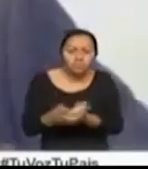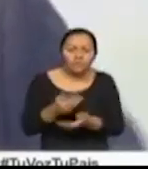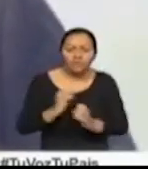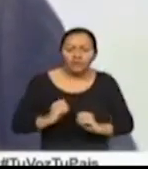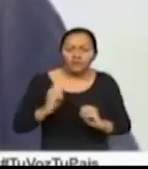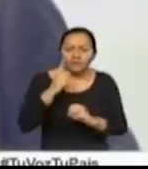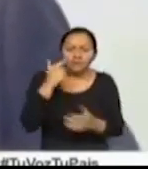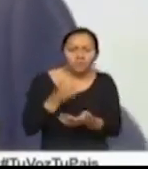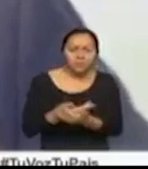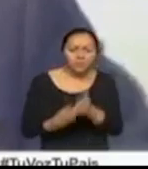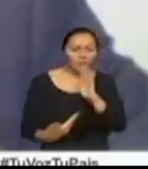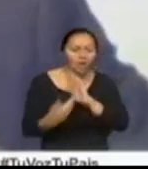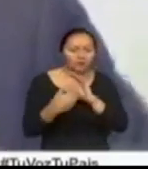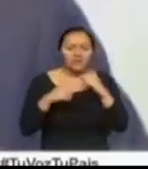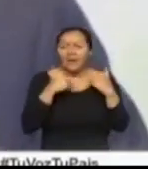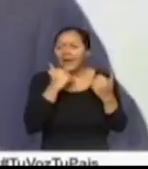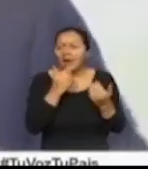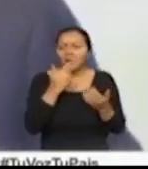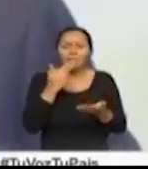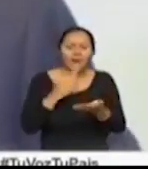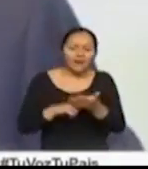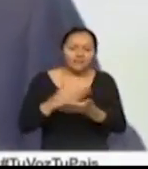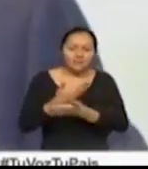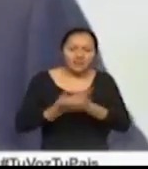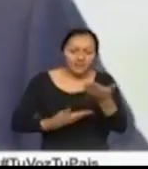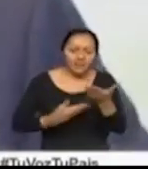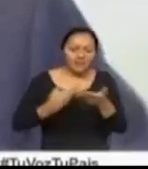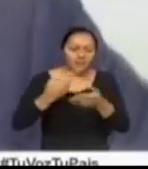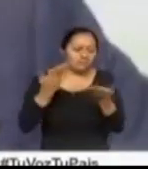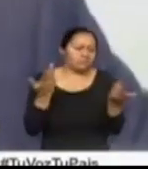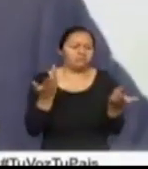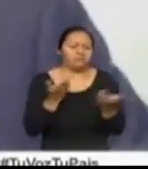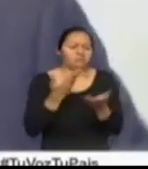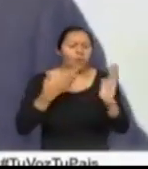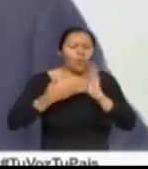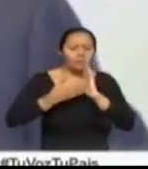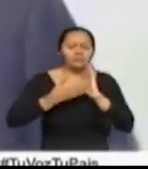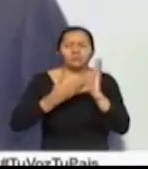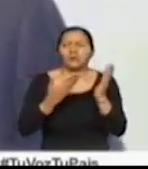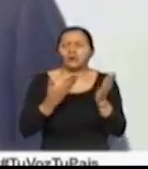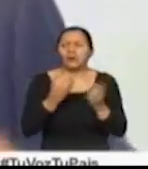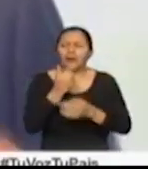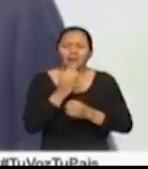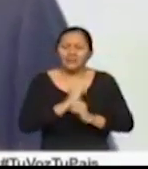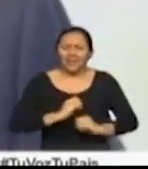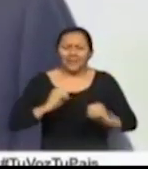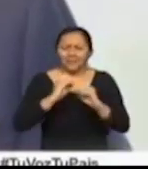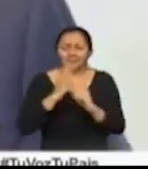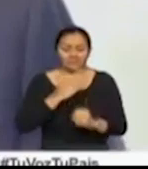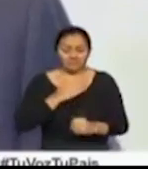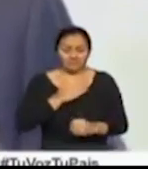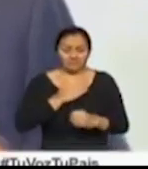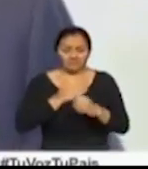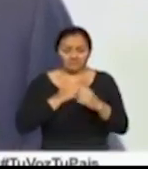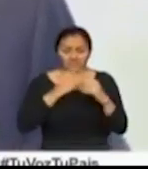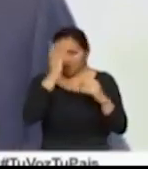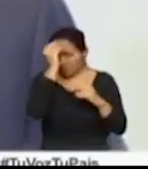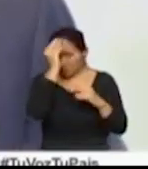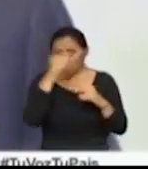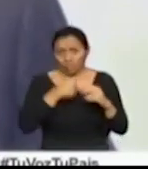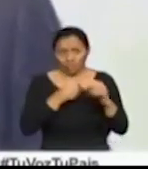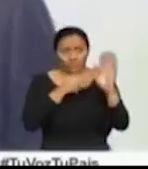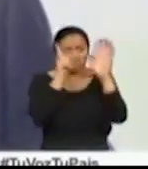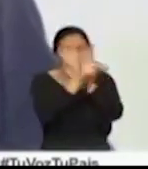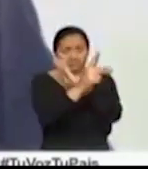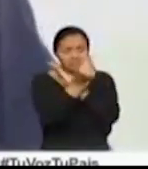mi contra. Porque a Jorge Glass no le han encontrado un dólar partido por la mitad mal